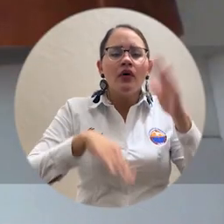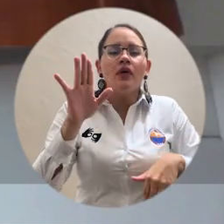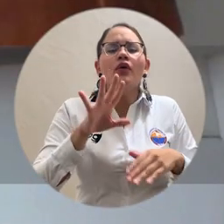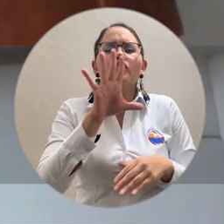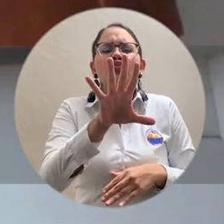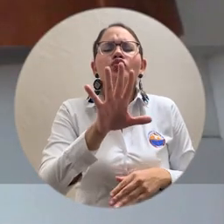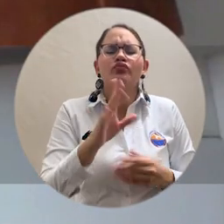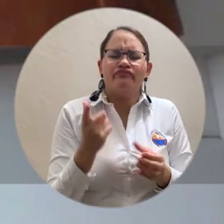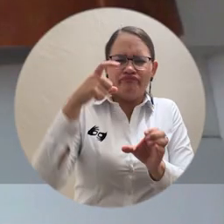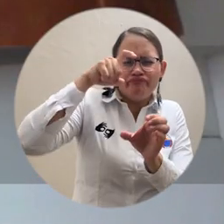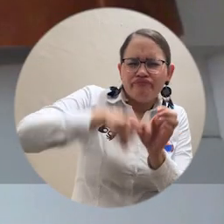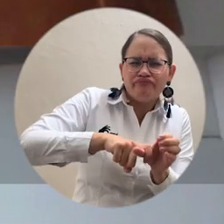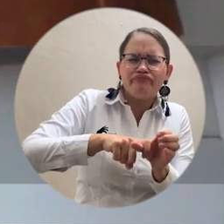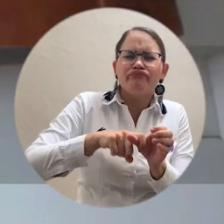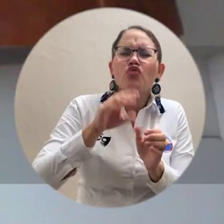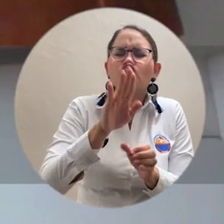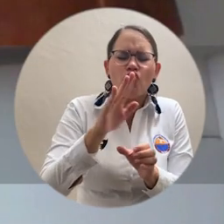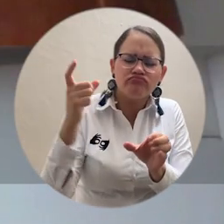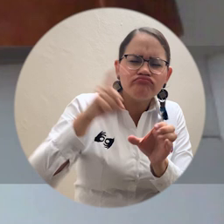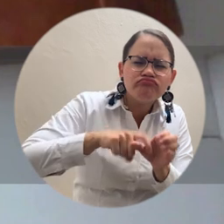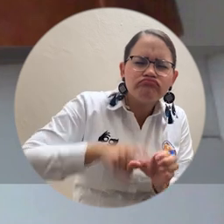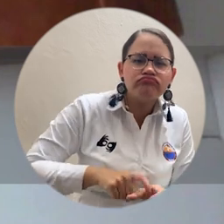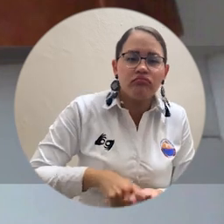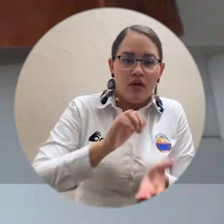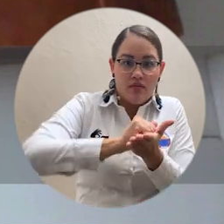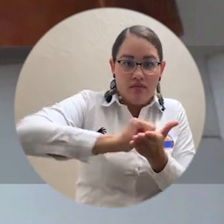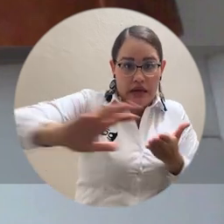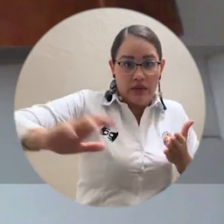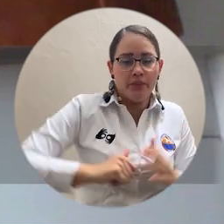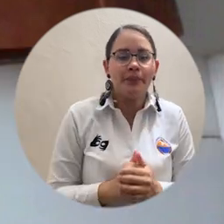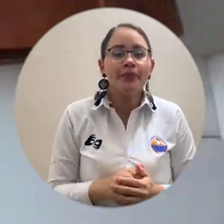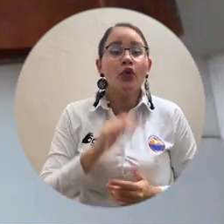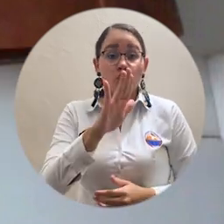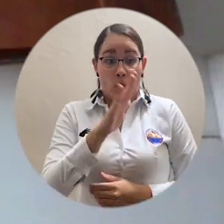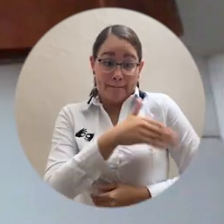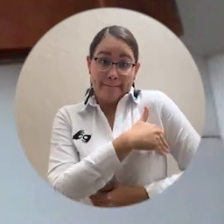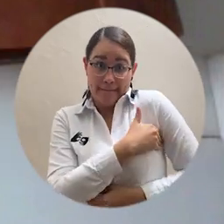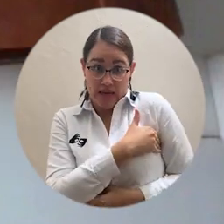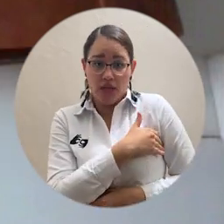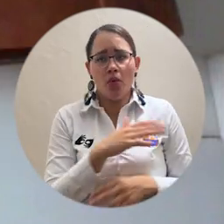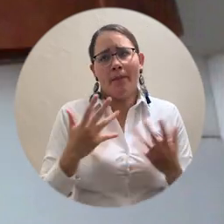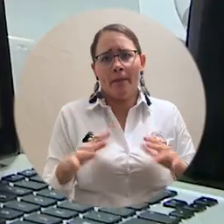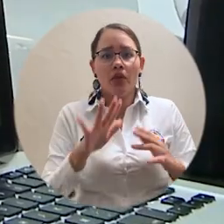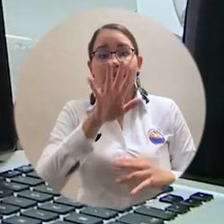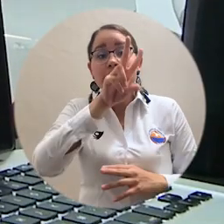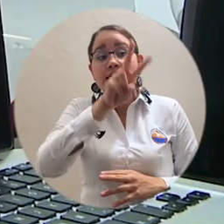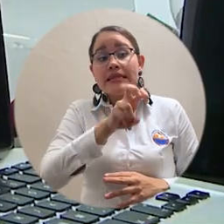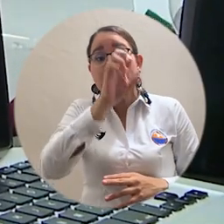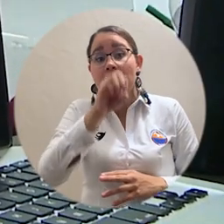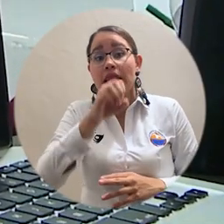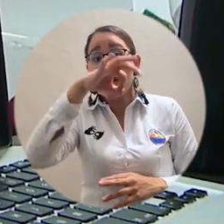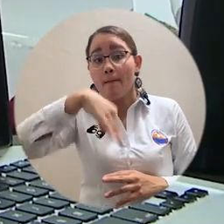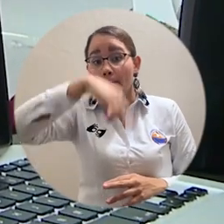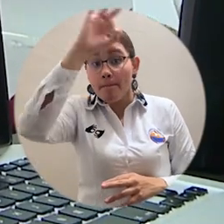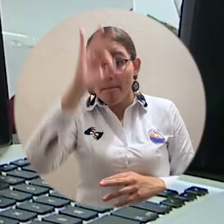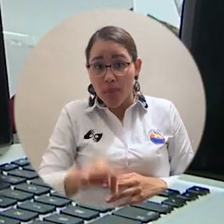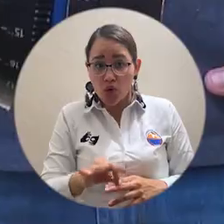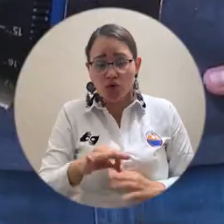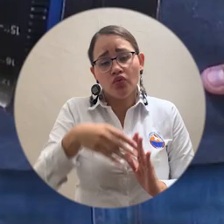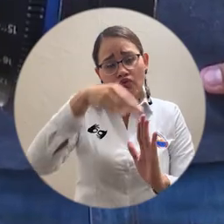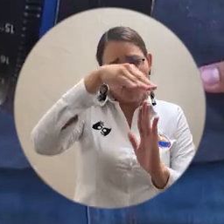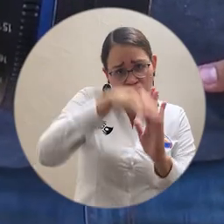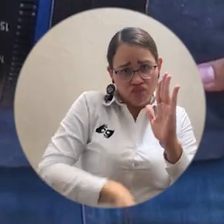está ofreciendo el ministerio, de un 70% de descuento en la matrícula de